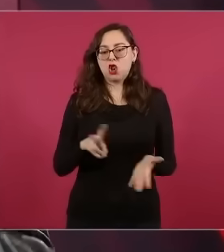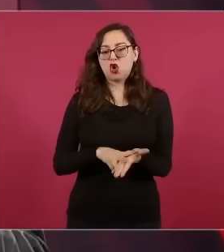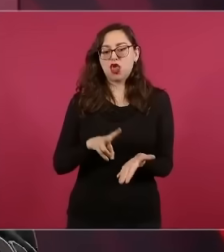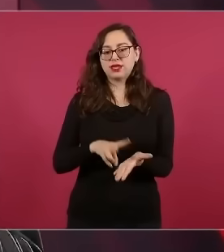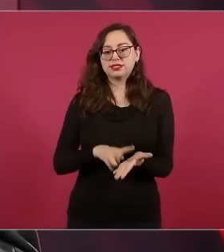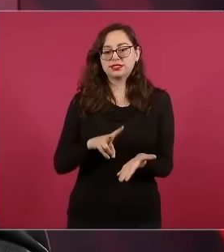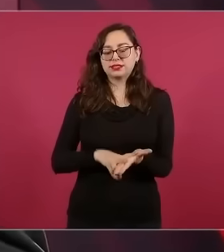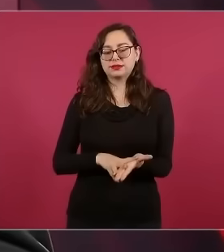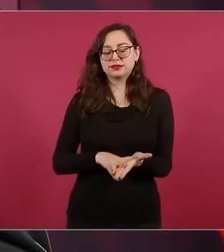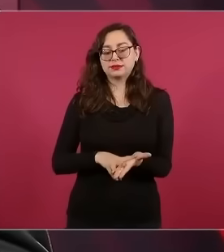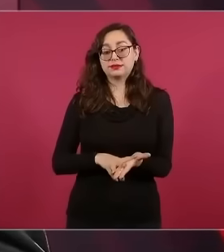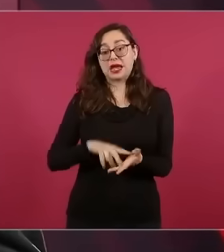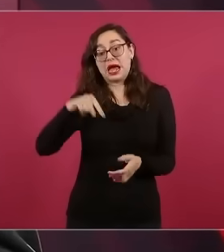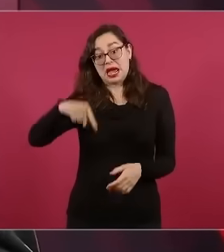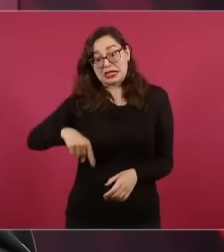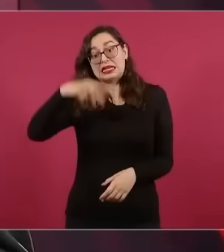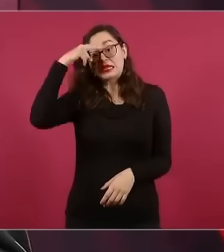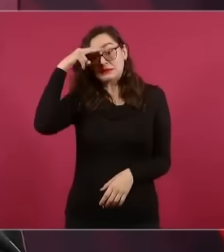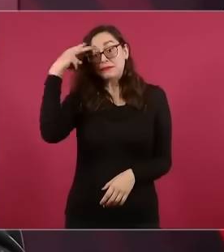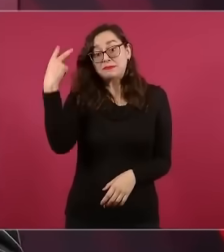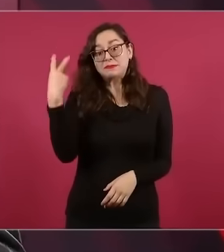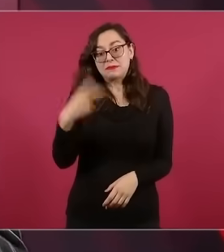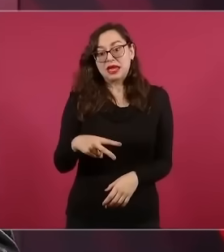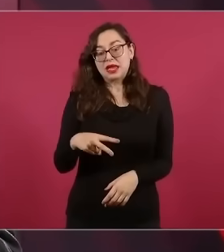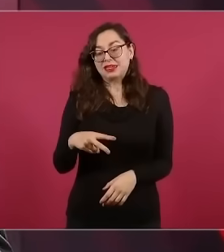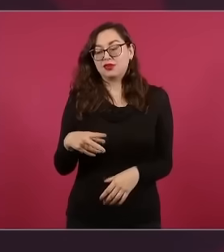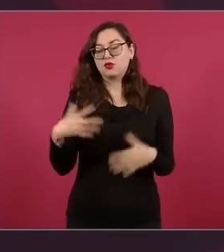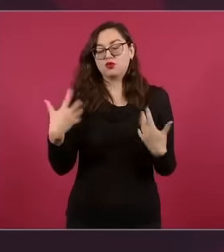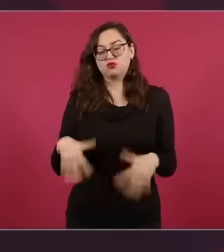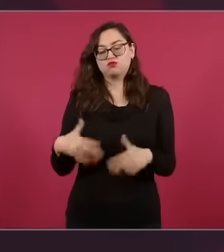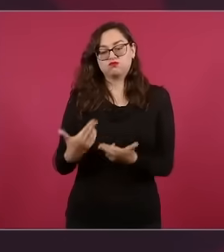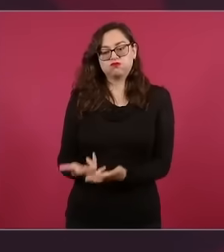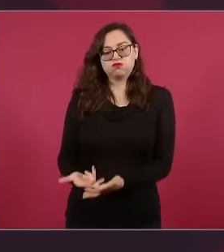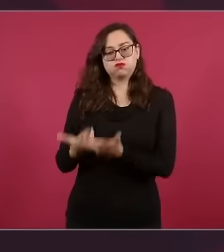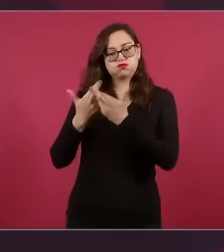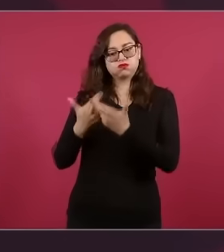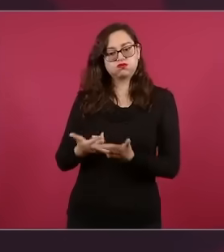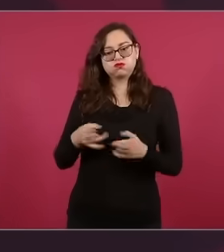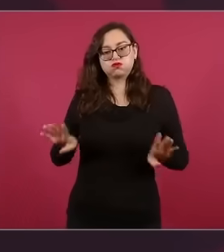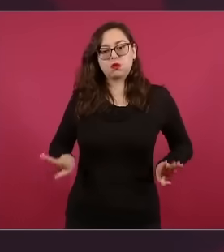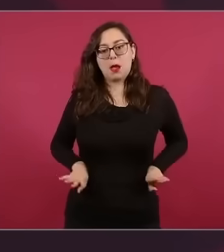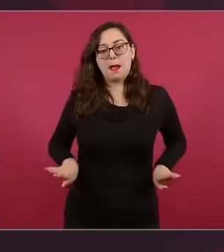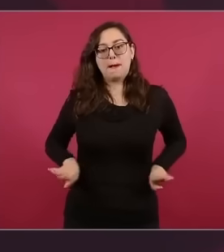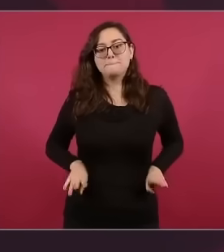y México tiene una gran reserva de valores